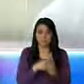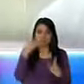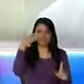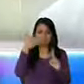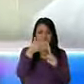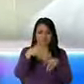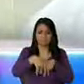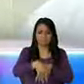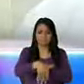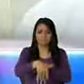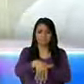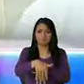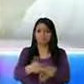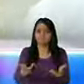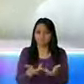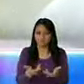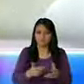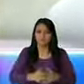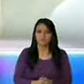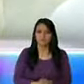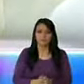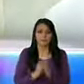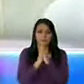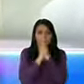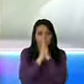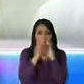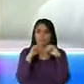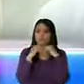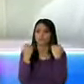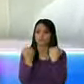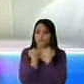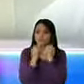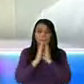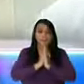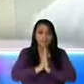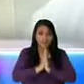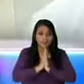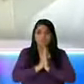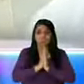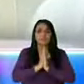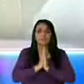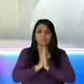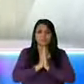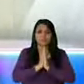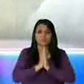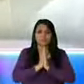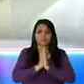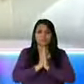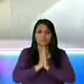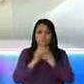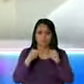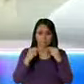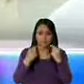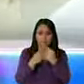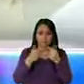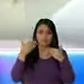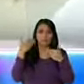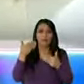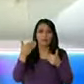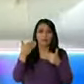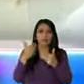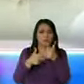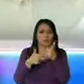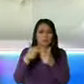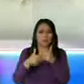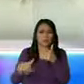movilización pacífica es justamente decirle a la sociedad, darles un mensaje a ese partido político que está generando este